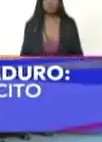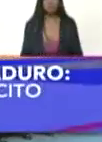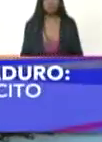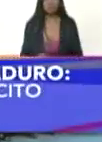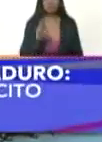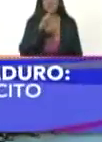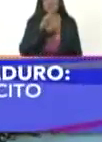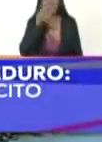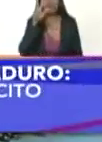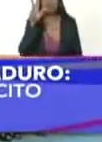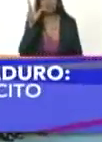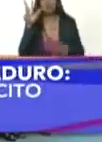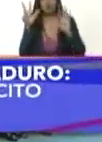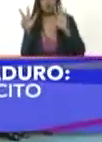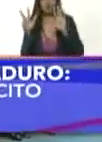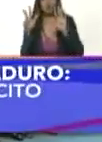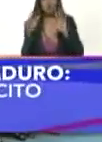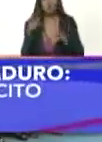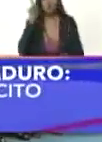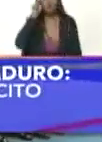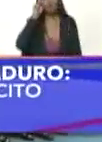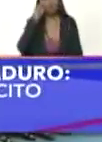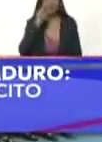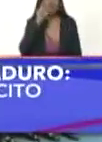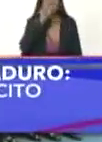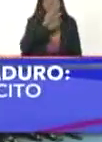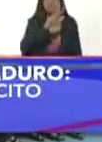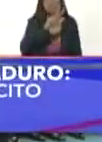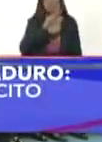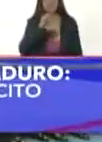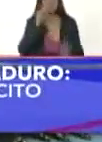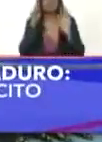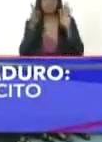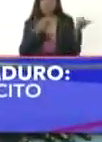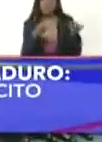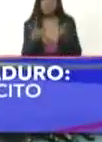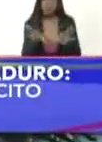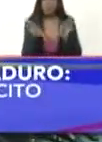38 docentes y 36 invitados especiales.